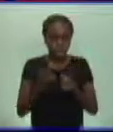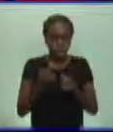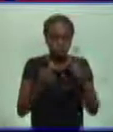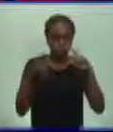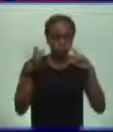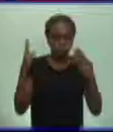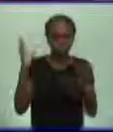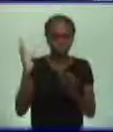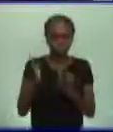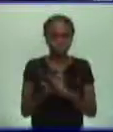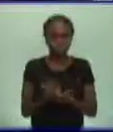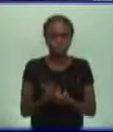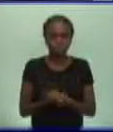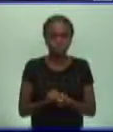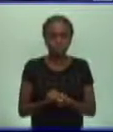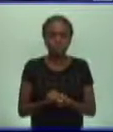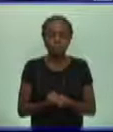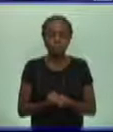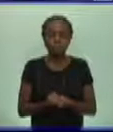ellos.